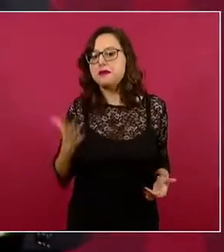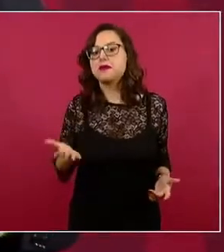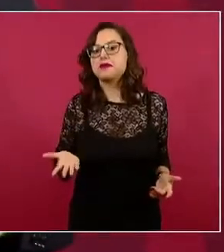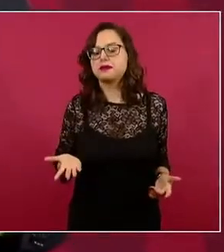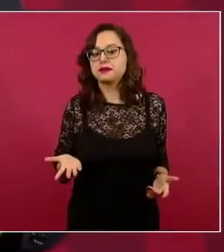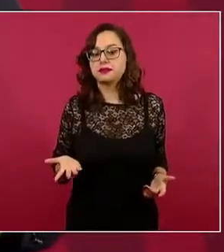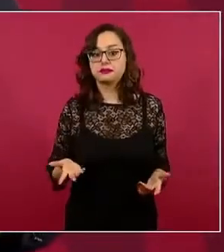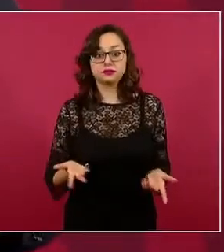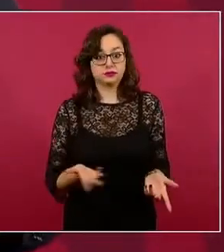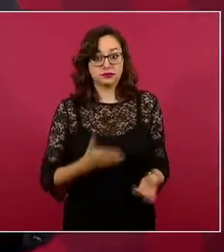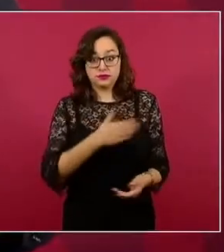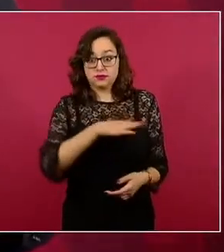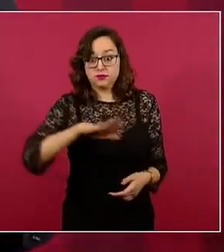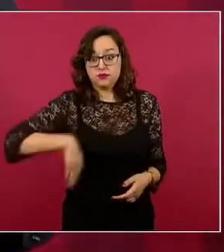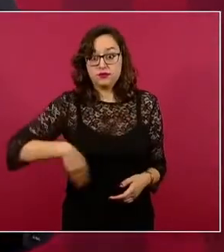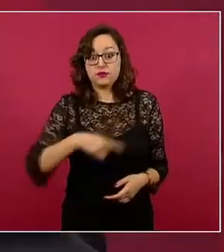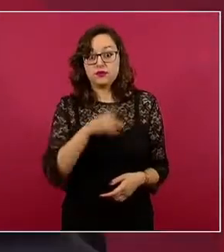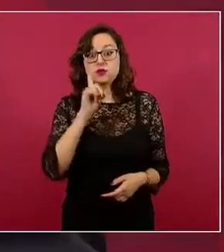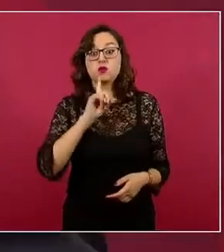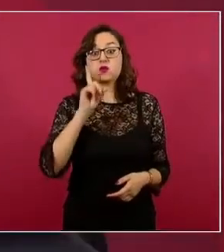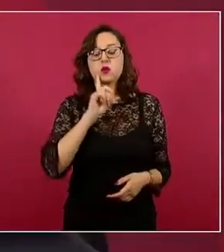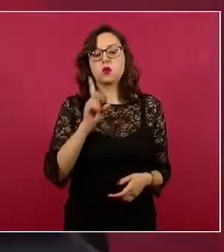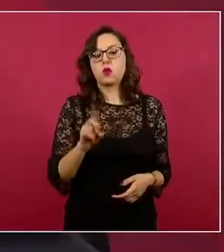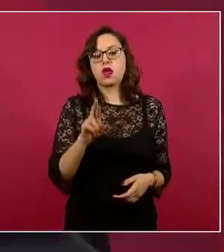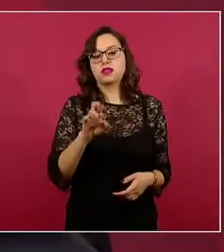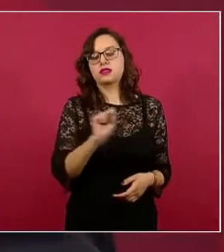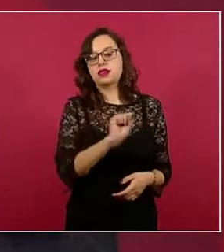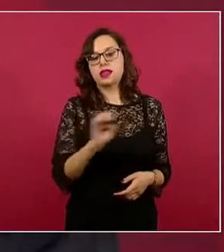señora Dresser.